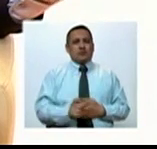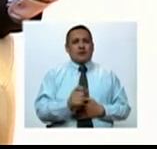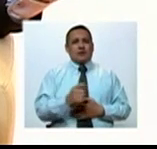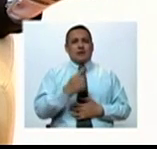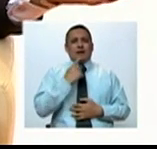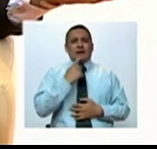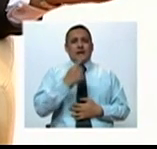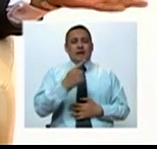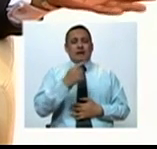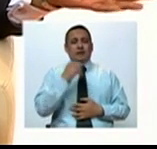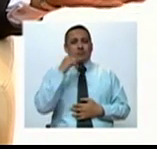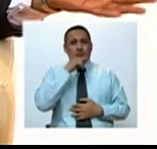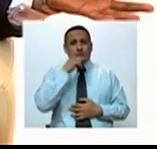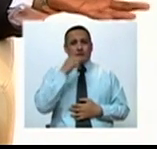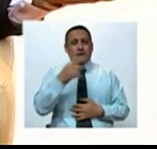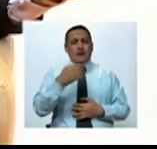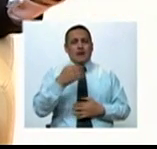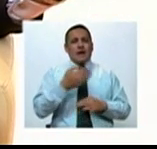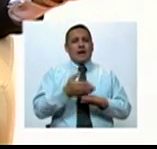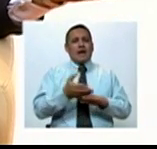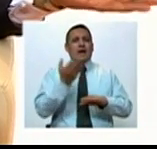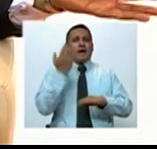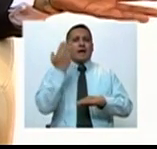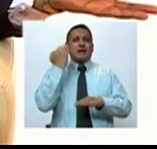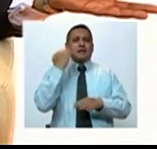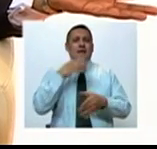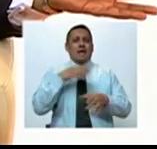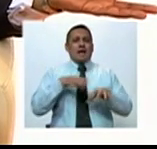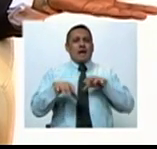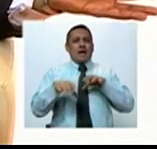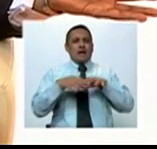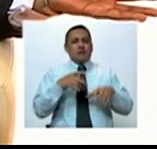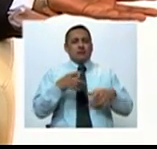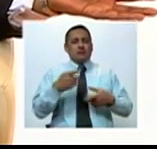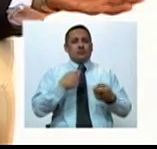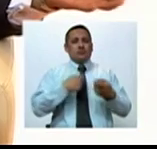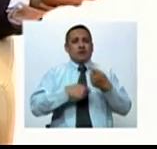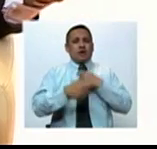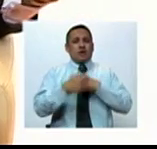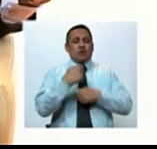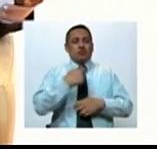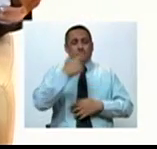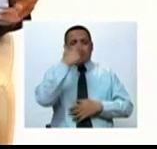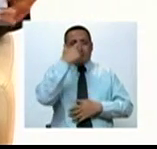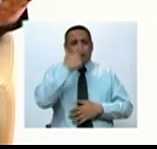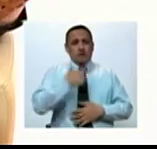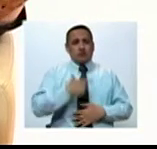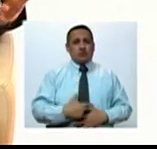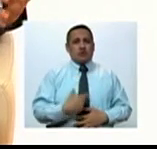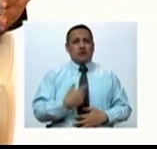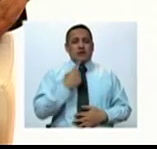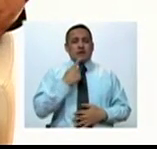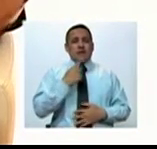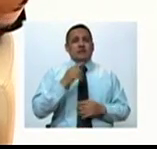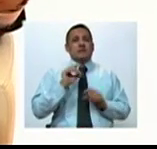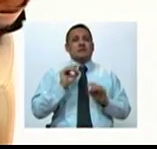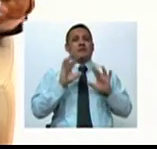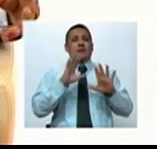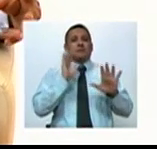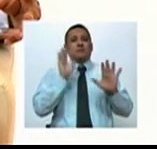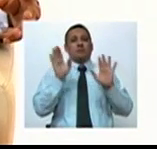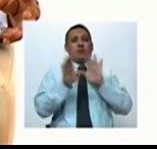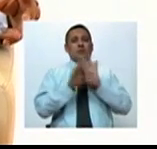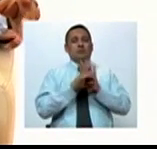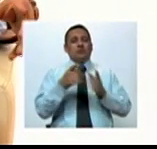habría realizado en algún momento un negocio unipersonal y seguramente el negocio no